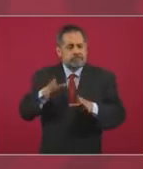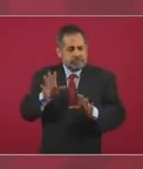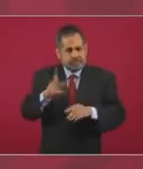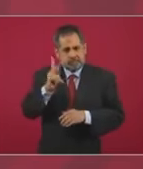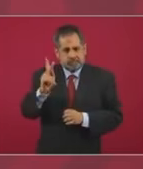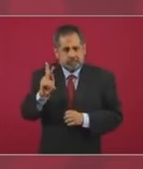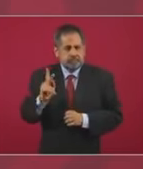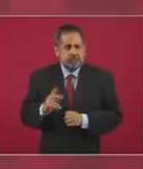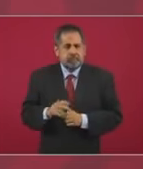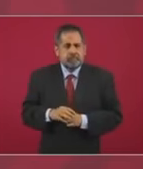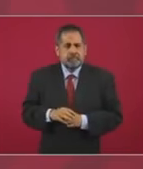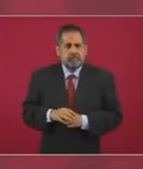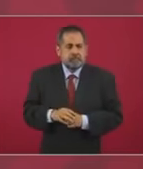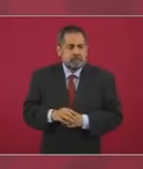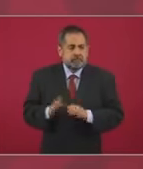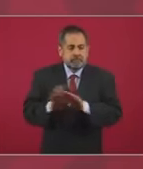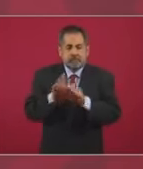pero